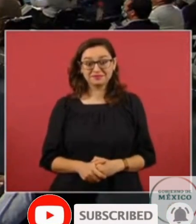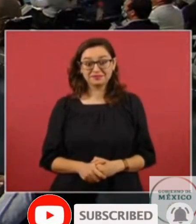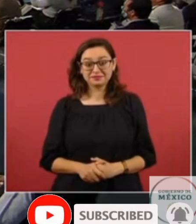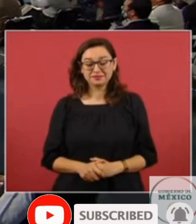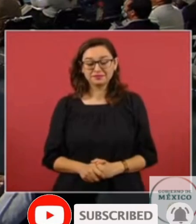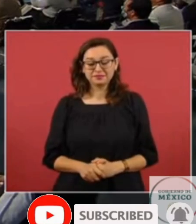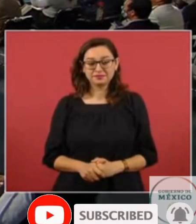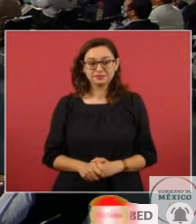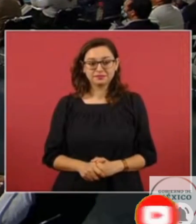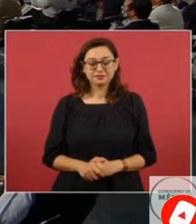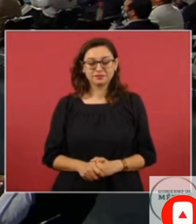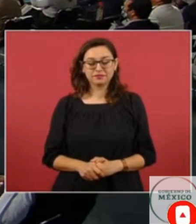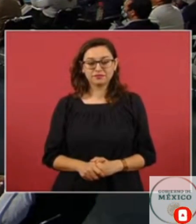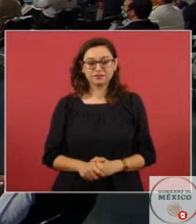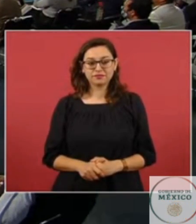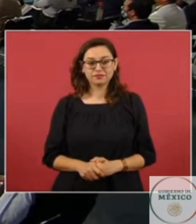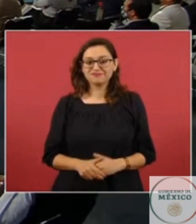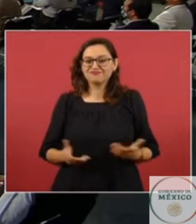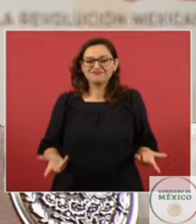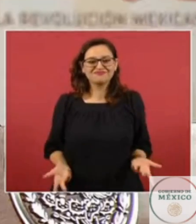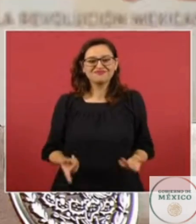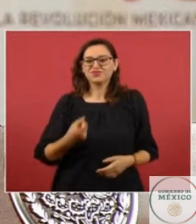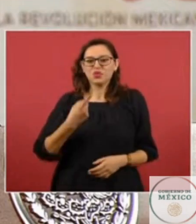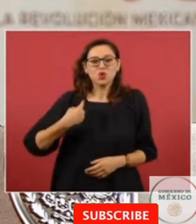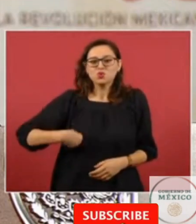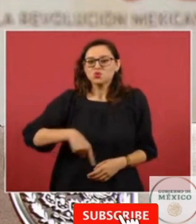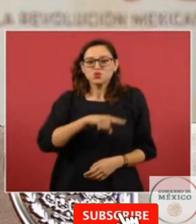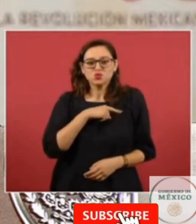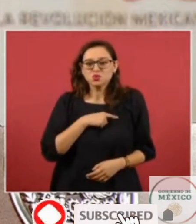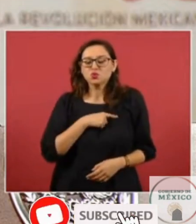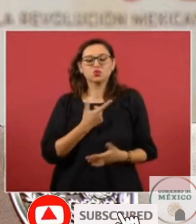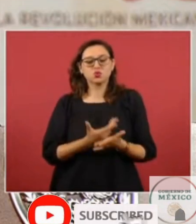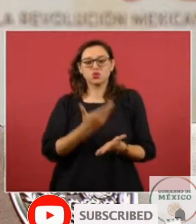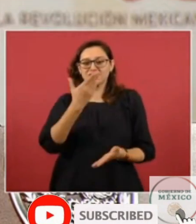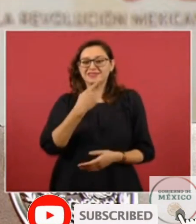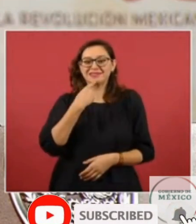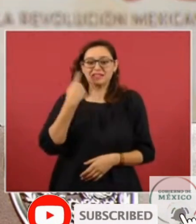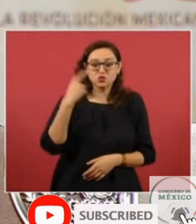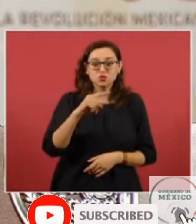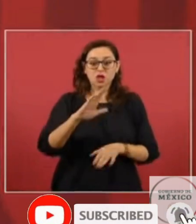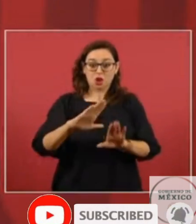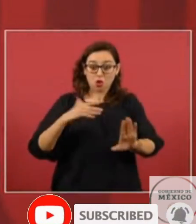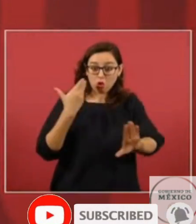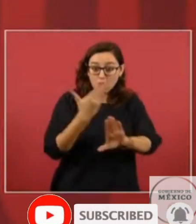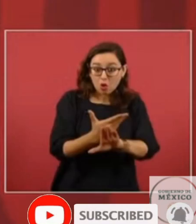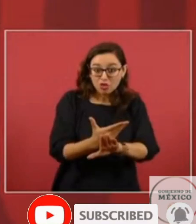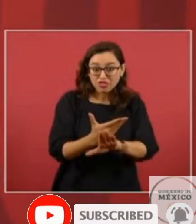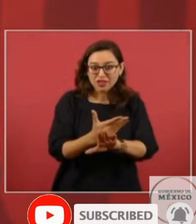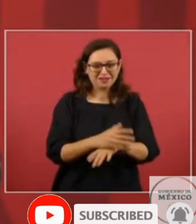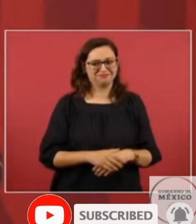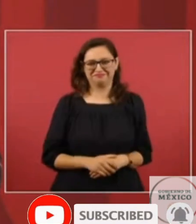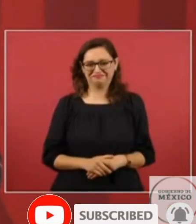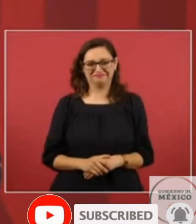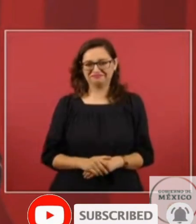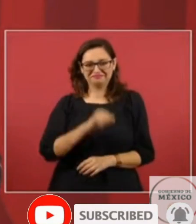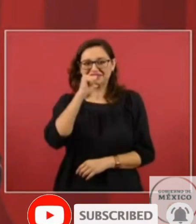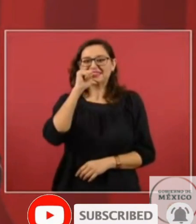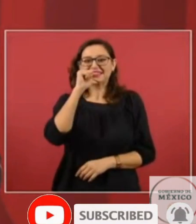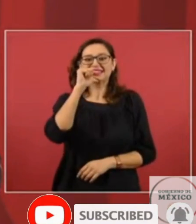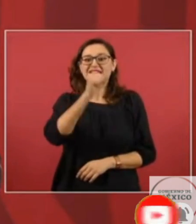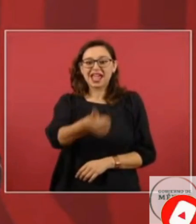Nosotros intervenimos dando información financiera de esas cosas, ¿no? Pero